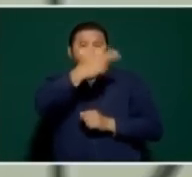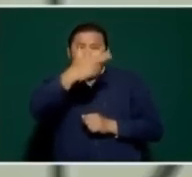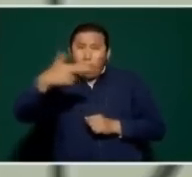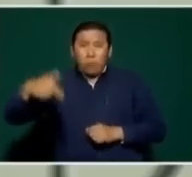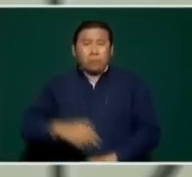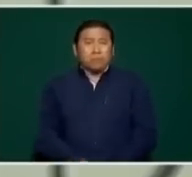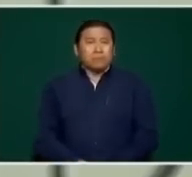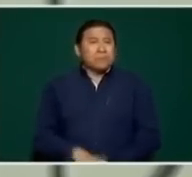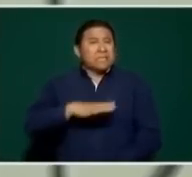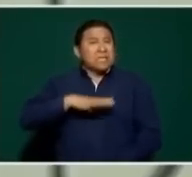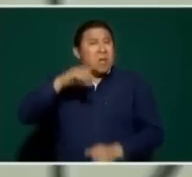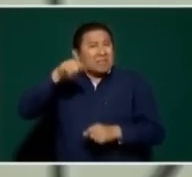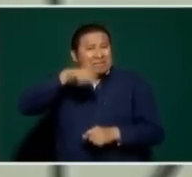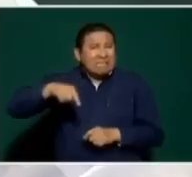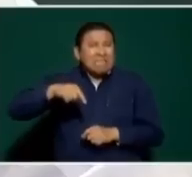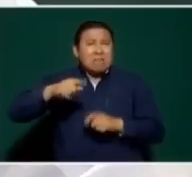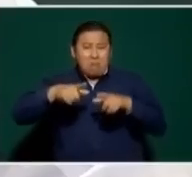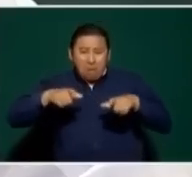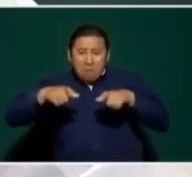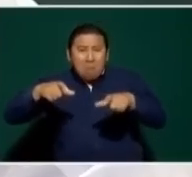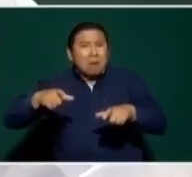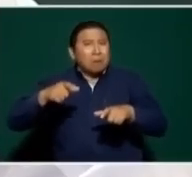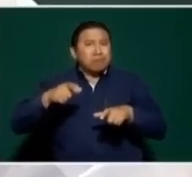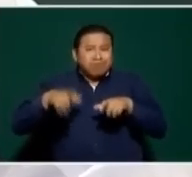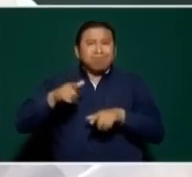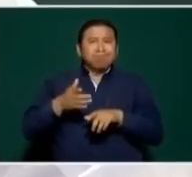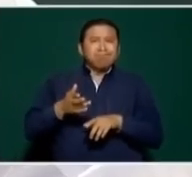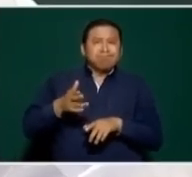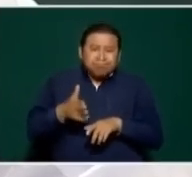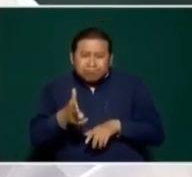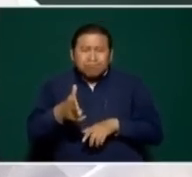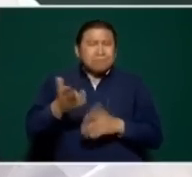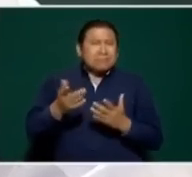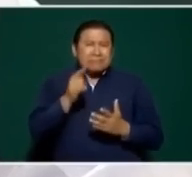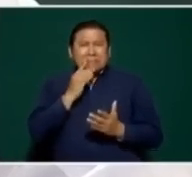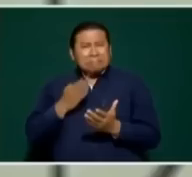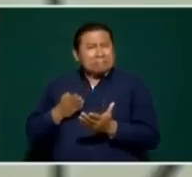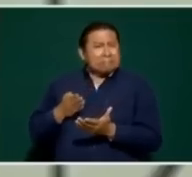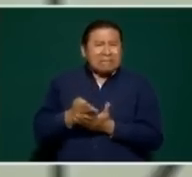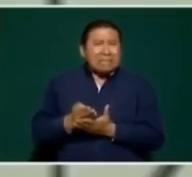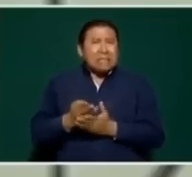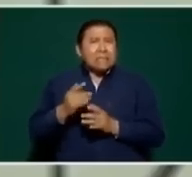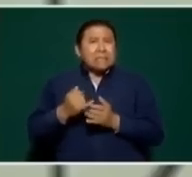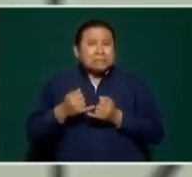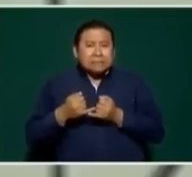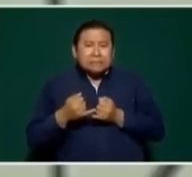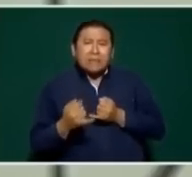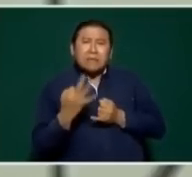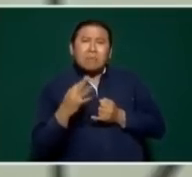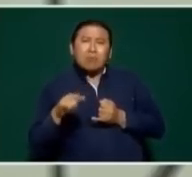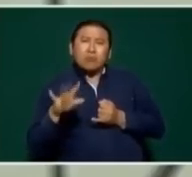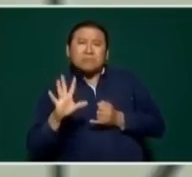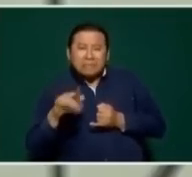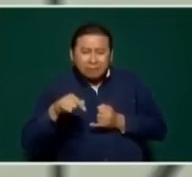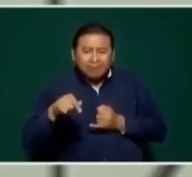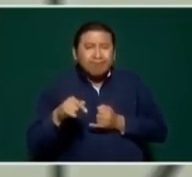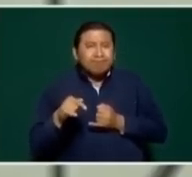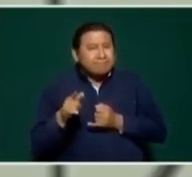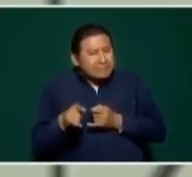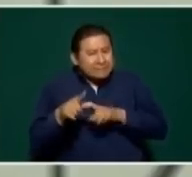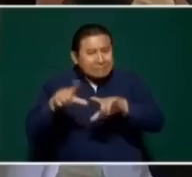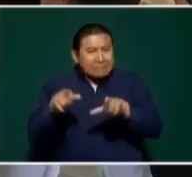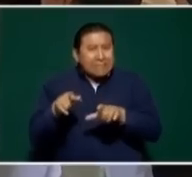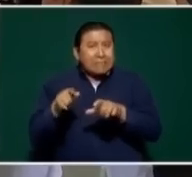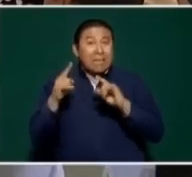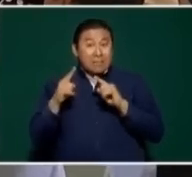hotelera. Está llena de baches la zona hotelera de Cancún. Usted entra y desde el kilómetro 3.5, que